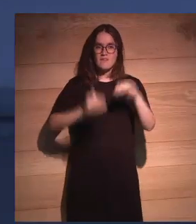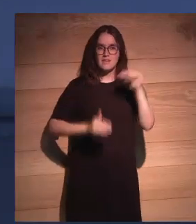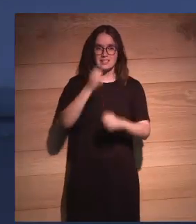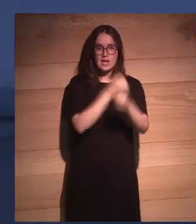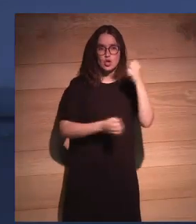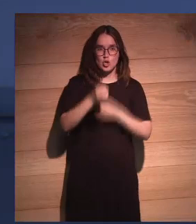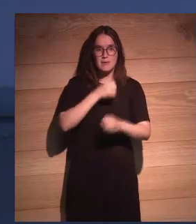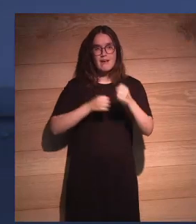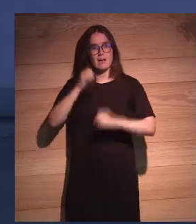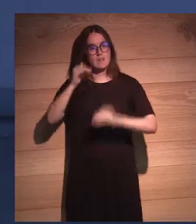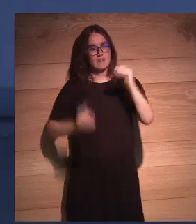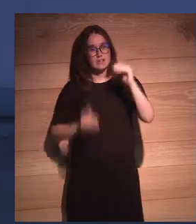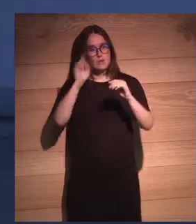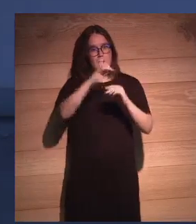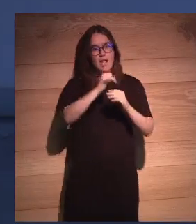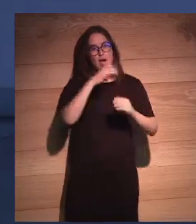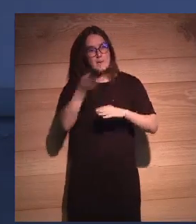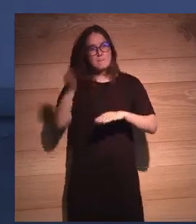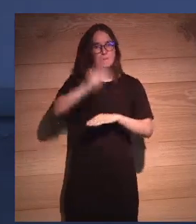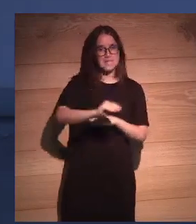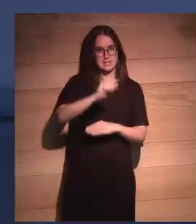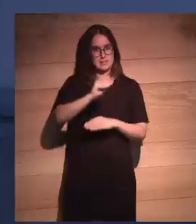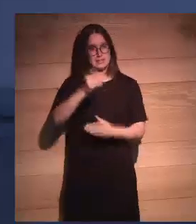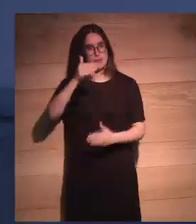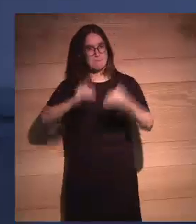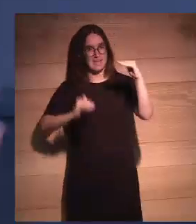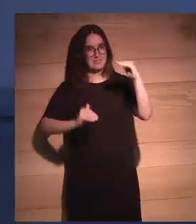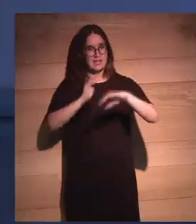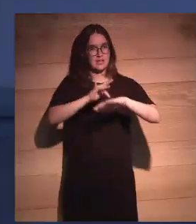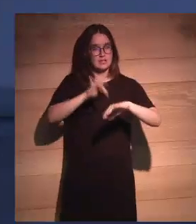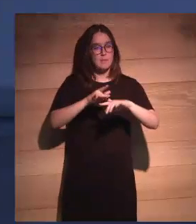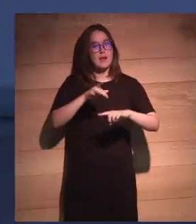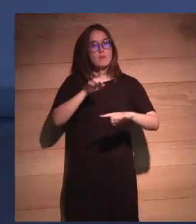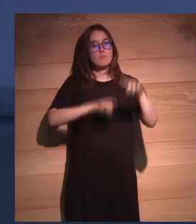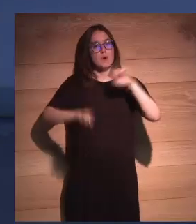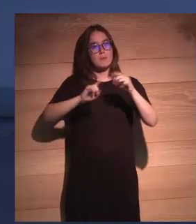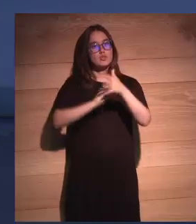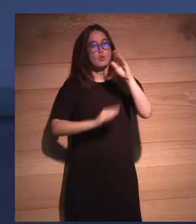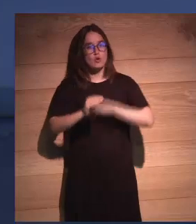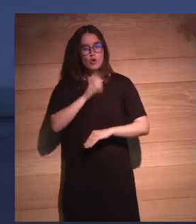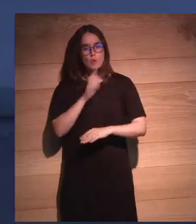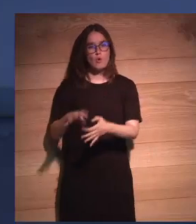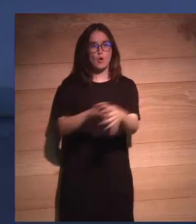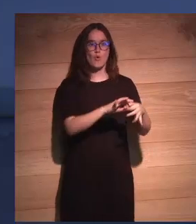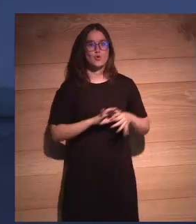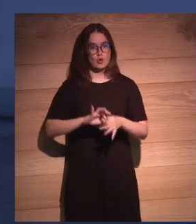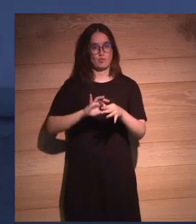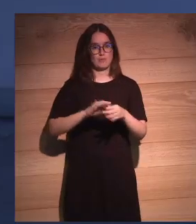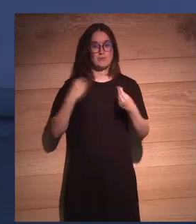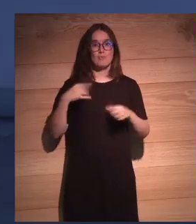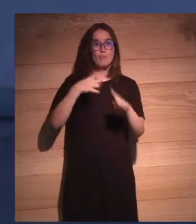a la brecha educativa. Para poder luchar contra esta problemática apostamos por aunar fuerzas y Profuturo es un ejemplo